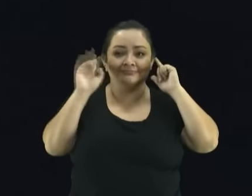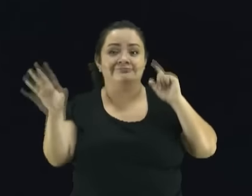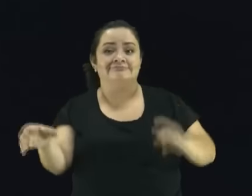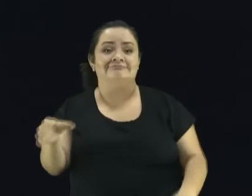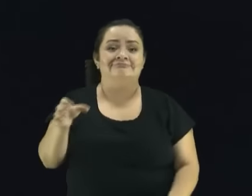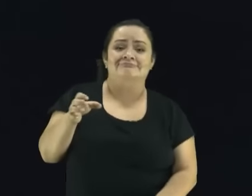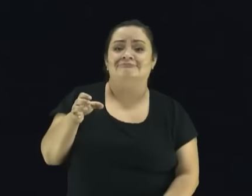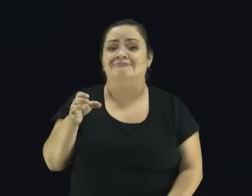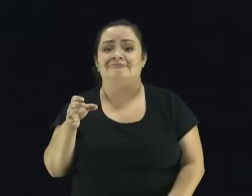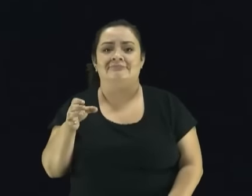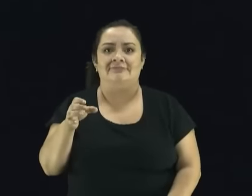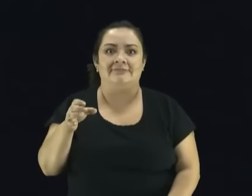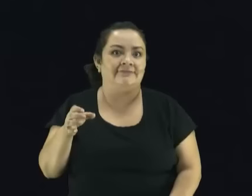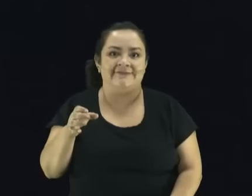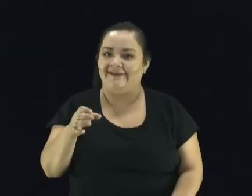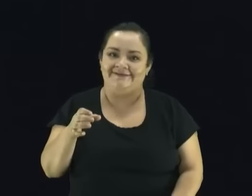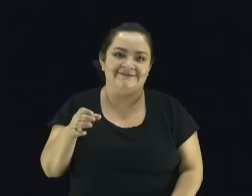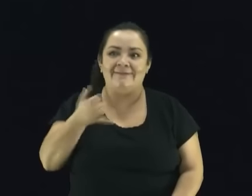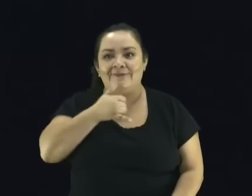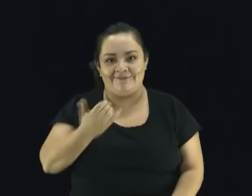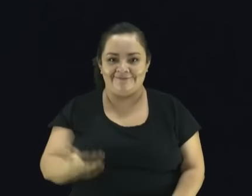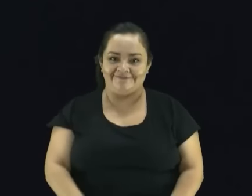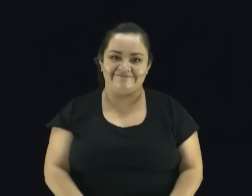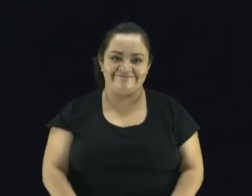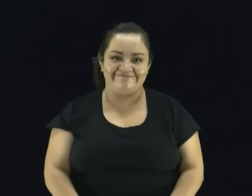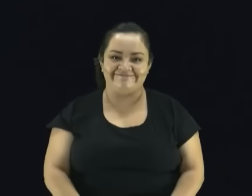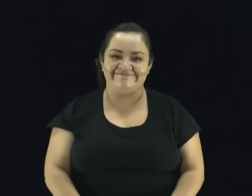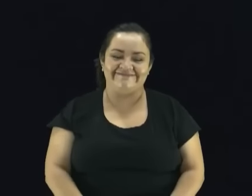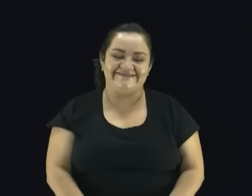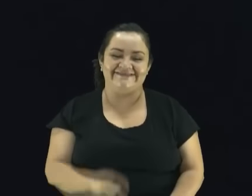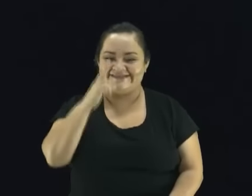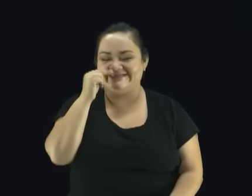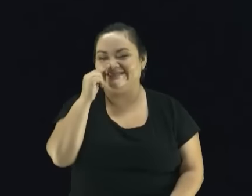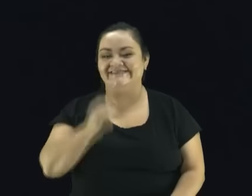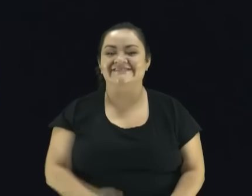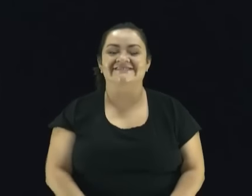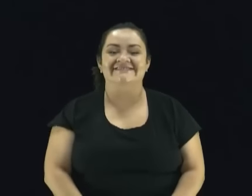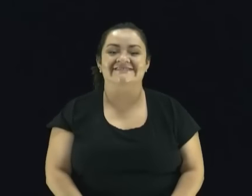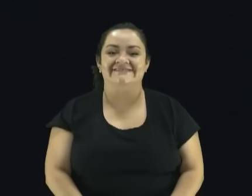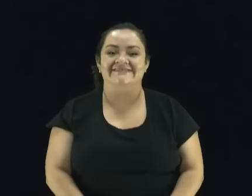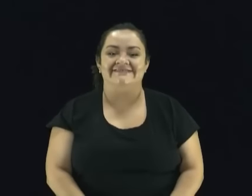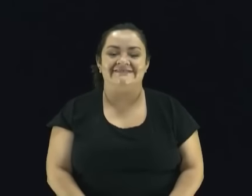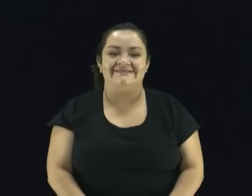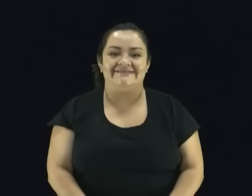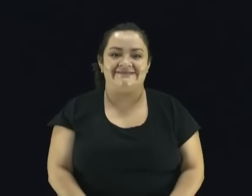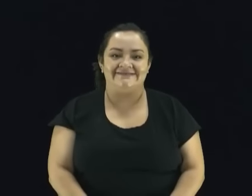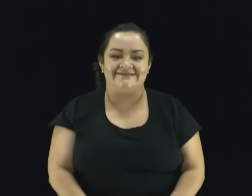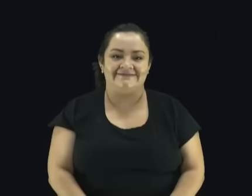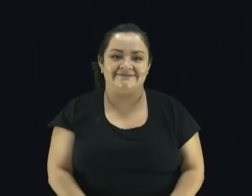con c todo el día B lo anda B lo anda el que entendió